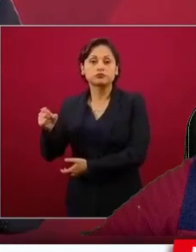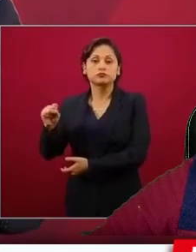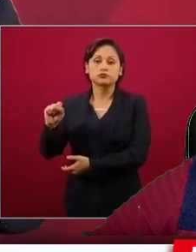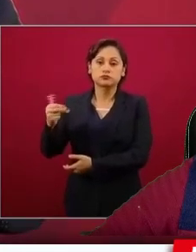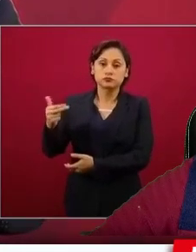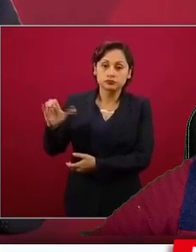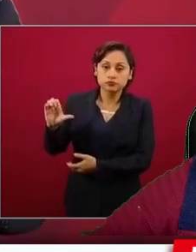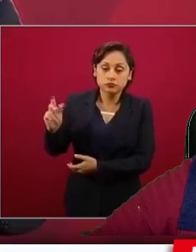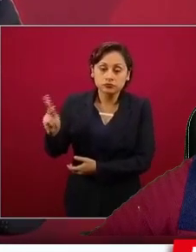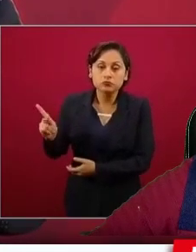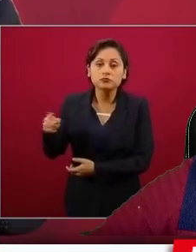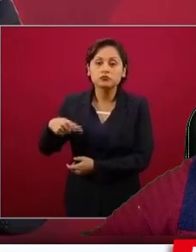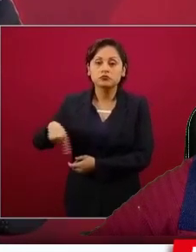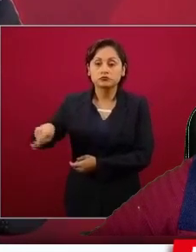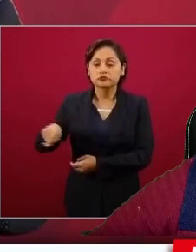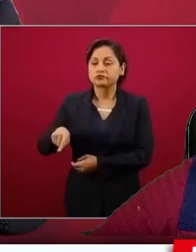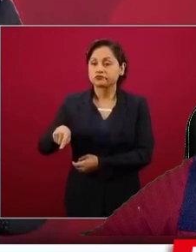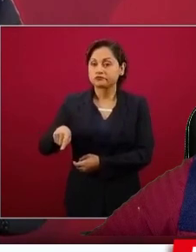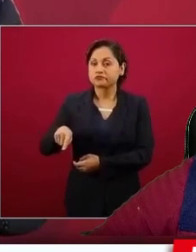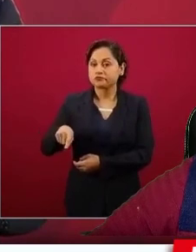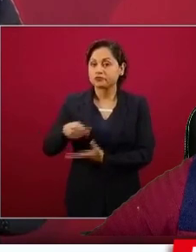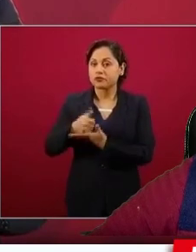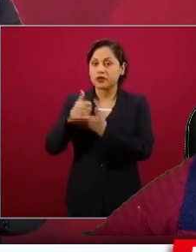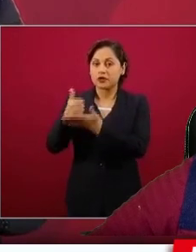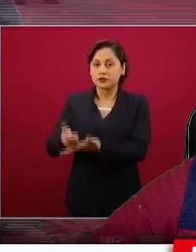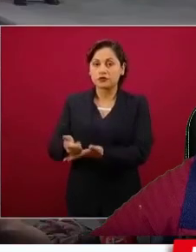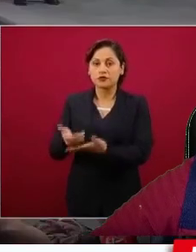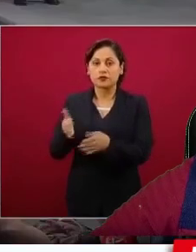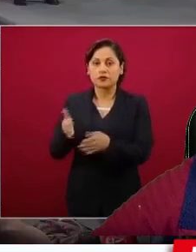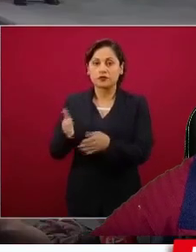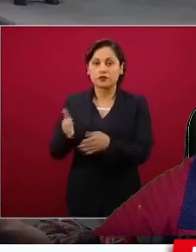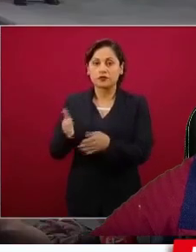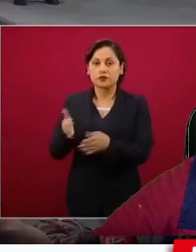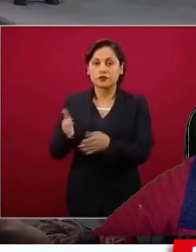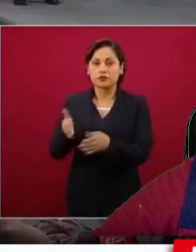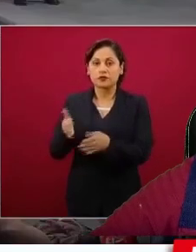y mi reconocimiento, en este caso, a Walmart.